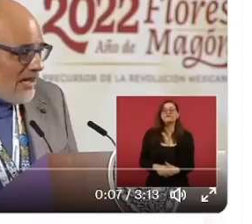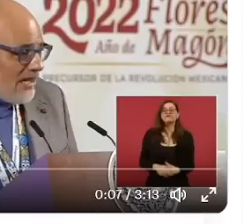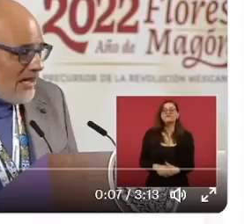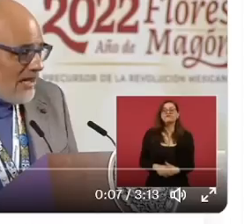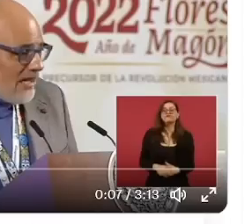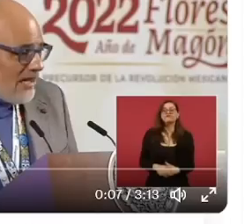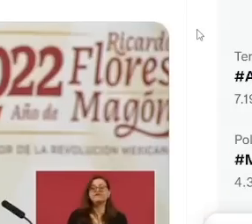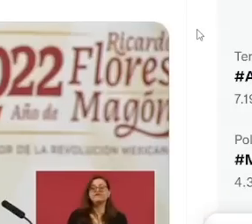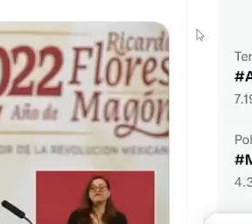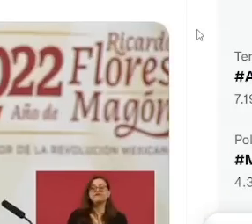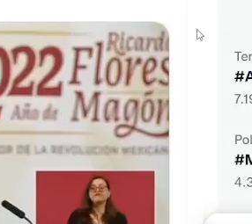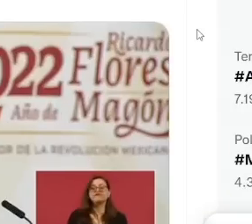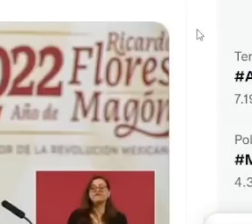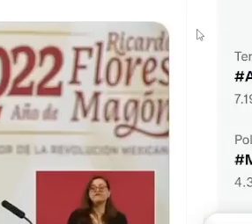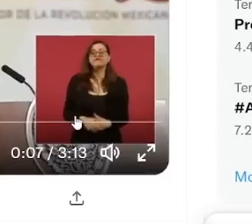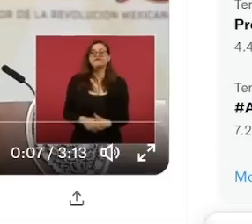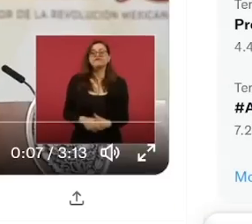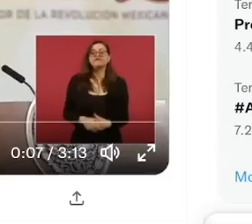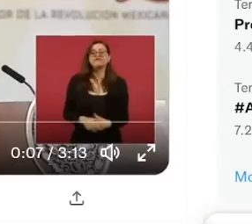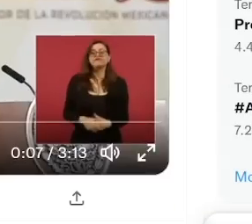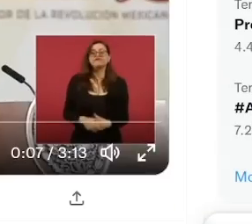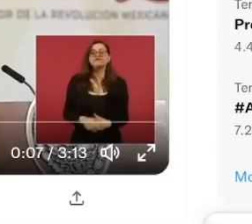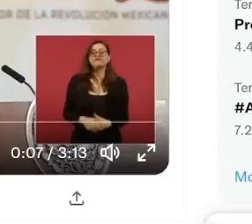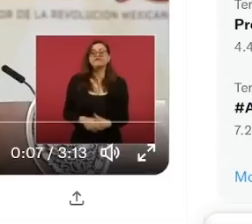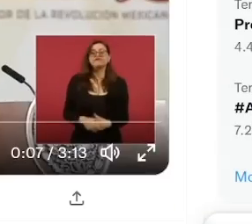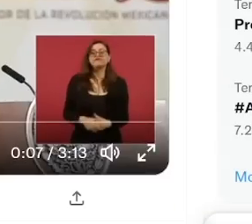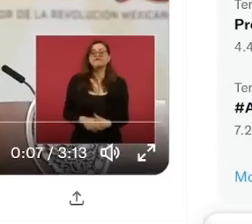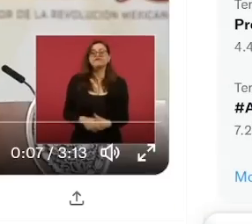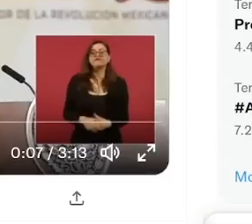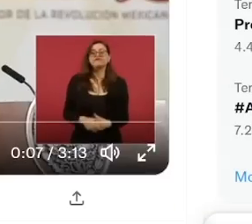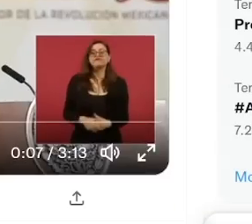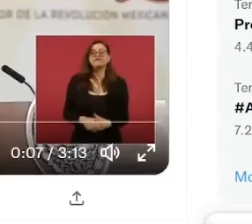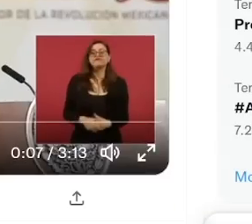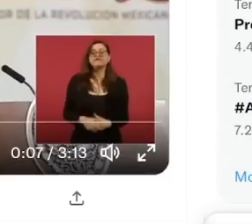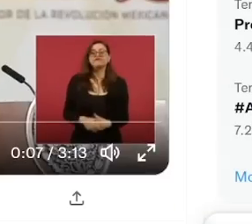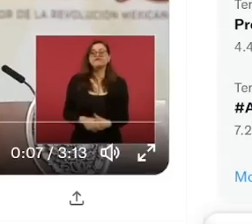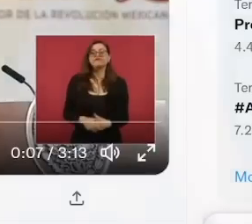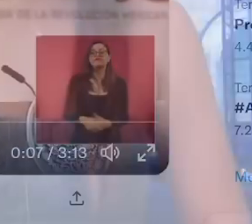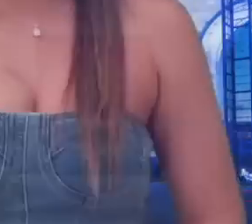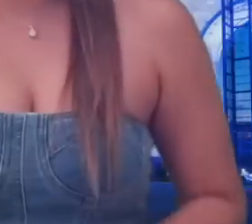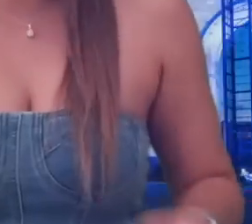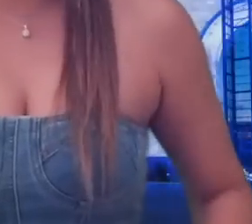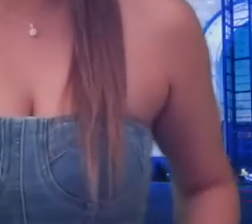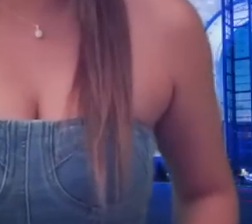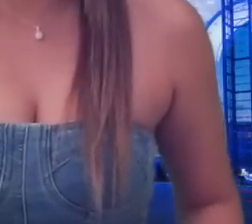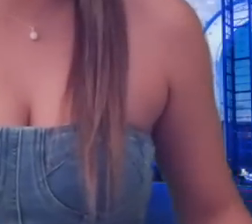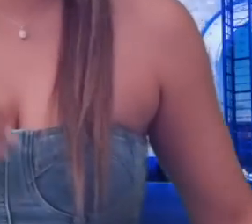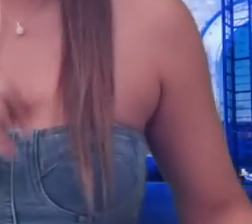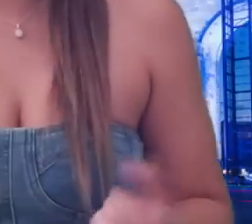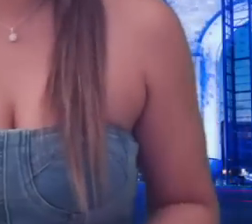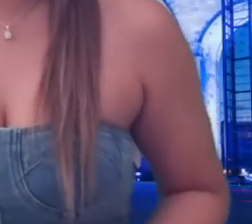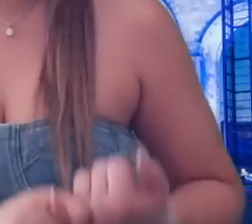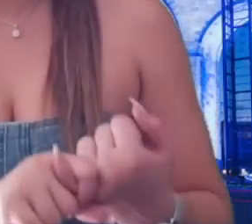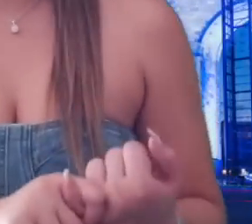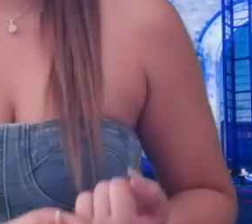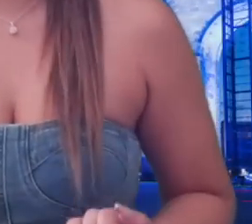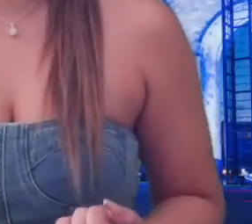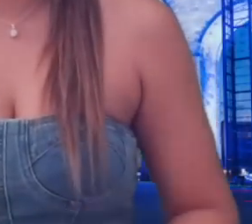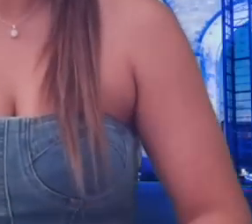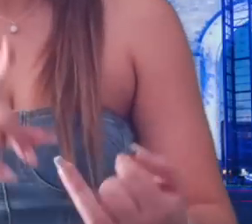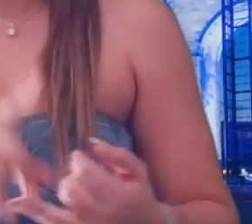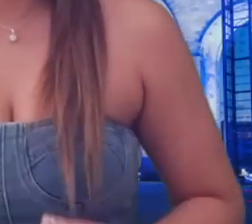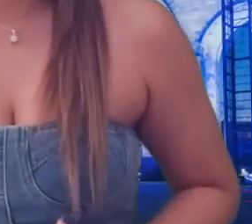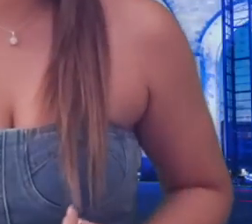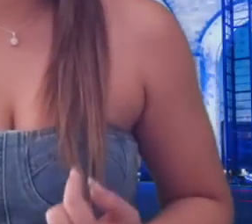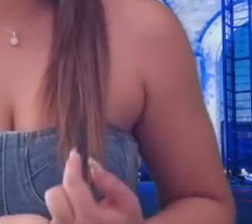1 de mayo de 2022 y nadie hizo absolutamente nada. Me gustaría que ustedes me digan aquí qué opinan, qué debería de pasar con Ciro, qué debería de